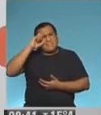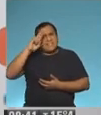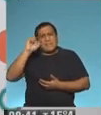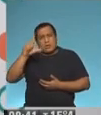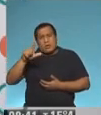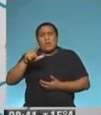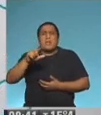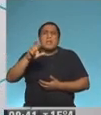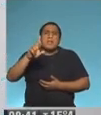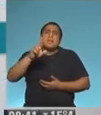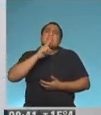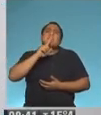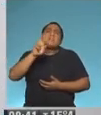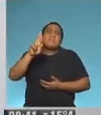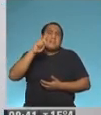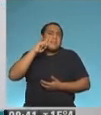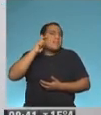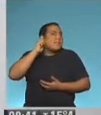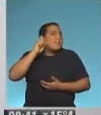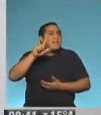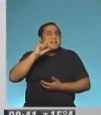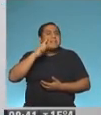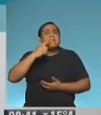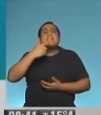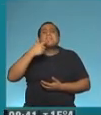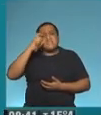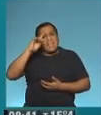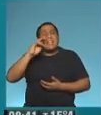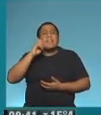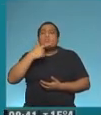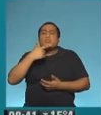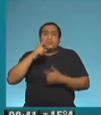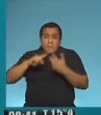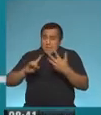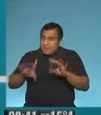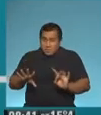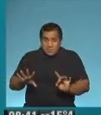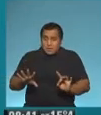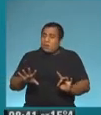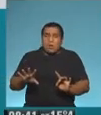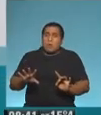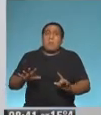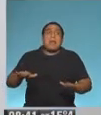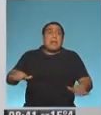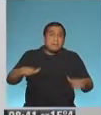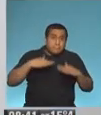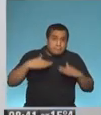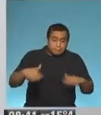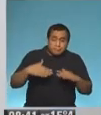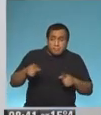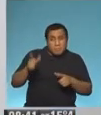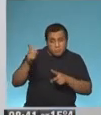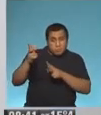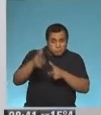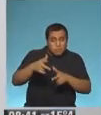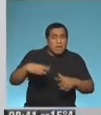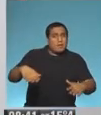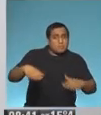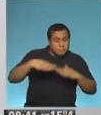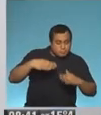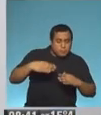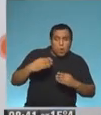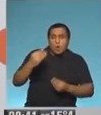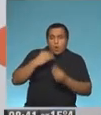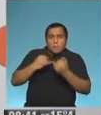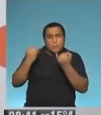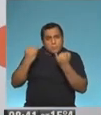una combinación de factores que son muy malos para la salud. Con actividad física, lo has dicho muy bien, con una